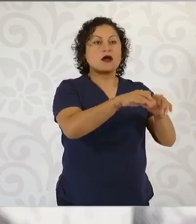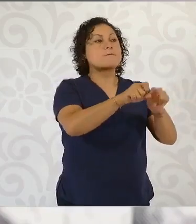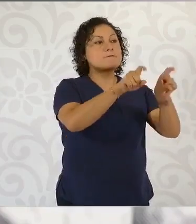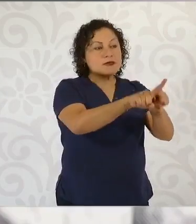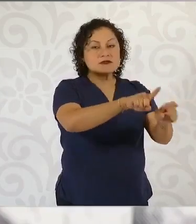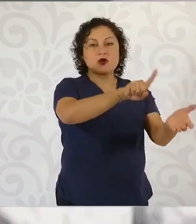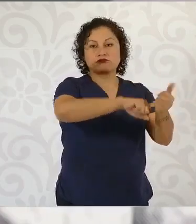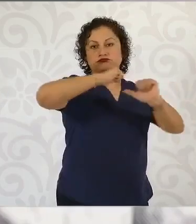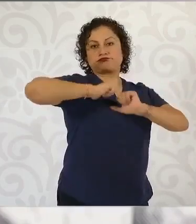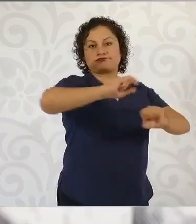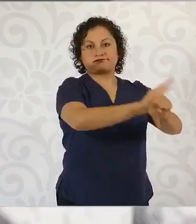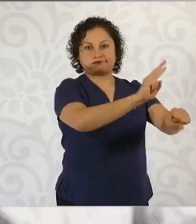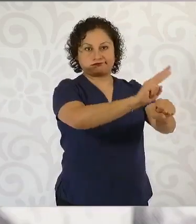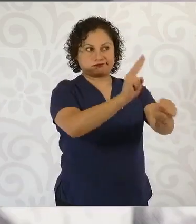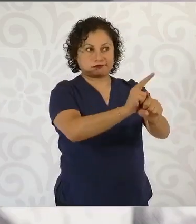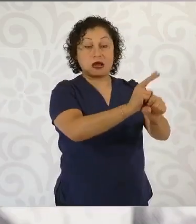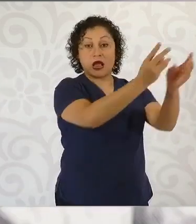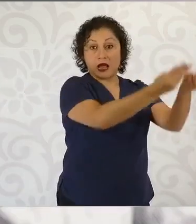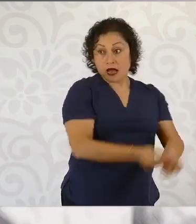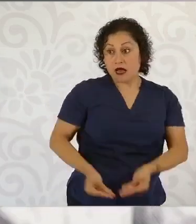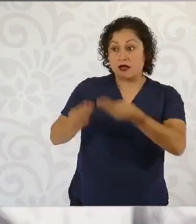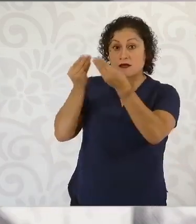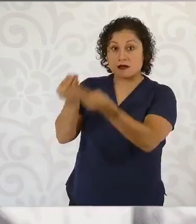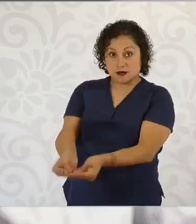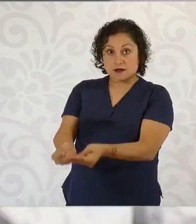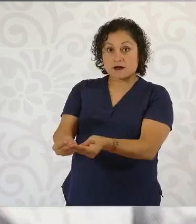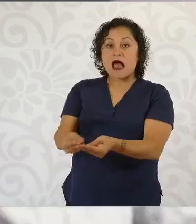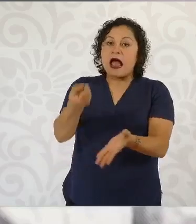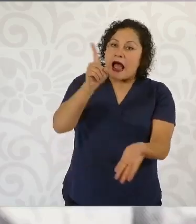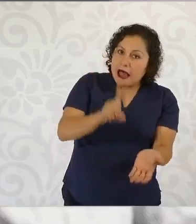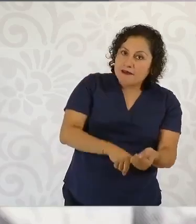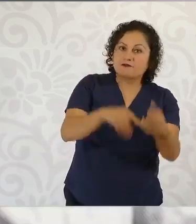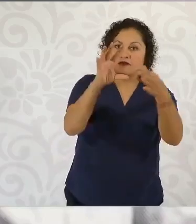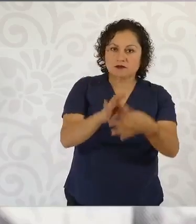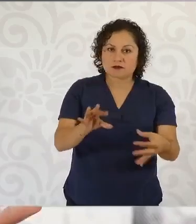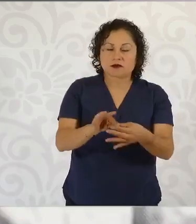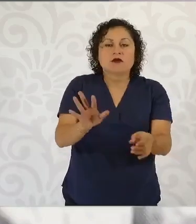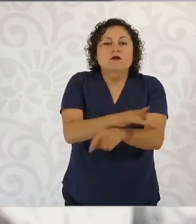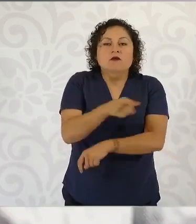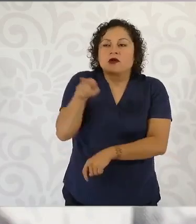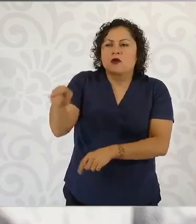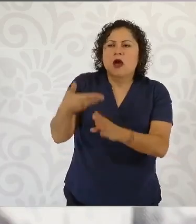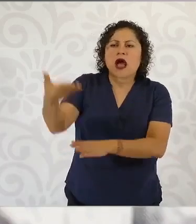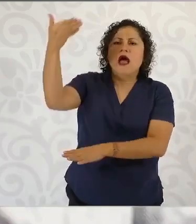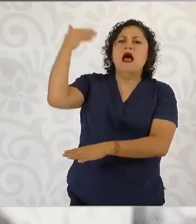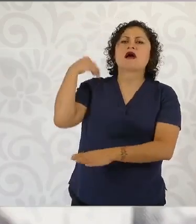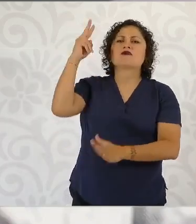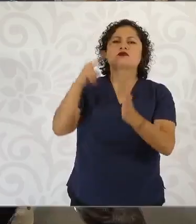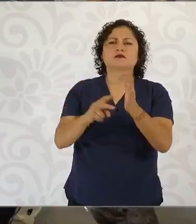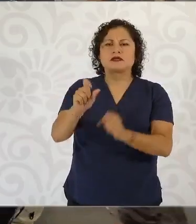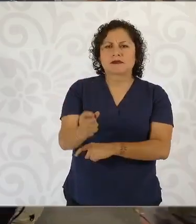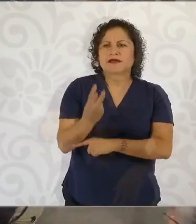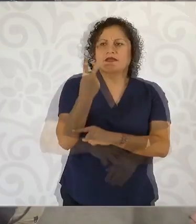Y en ellas se hicieron varias explicaciones. Porque además de esto, desde el 2022 ya nos habían buscado y ya se había hecho